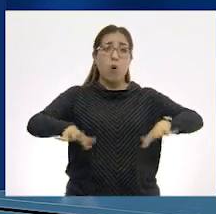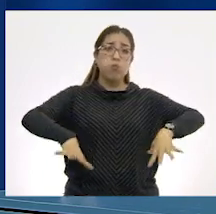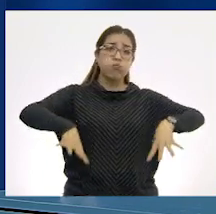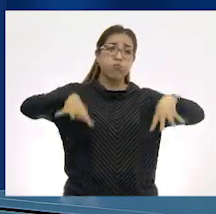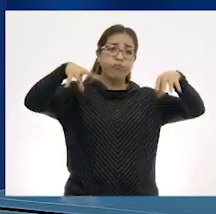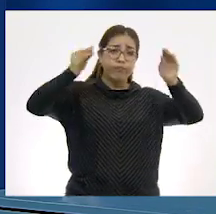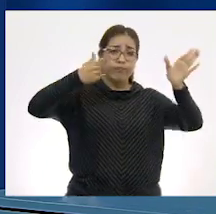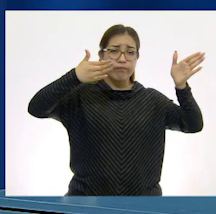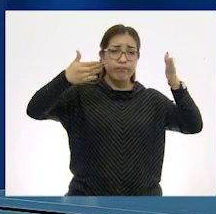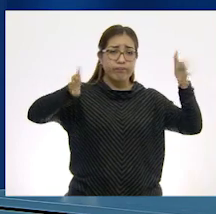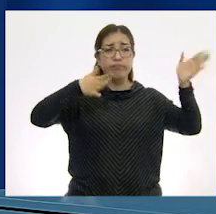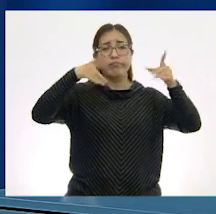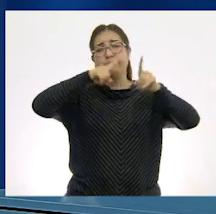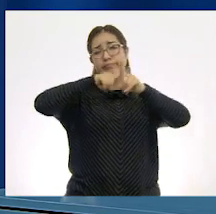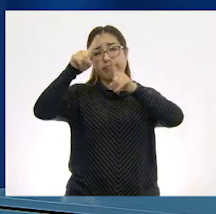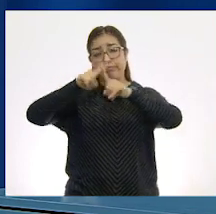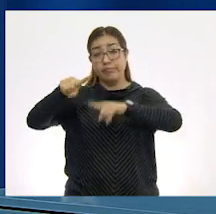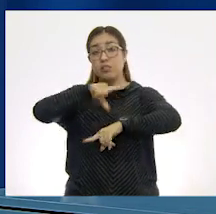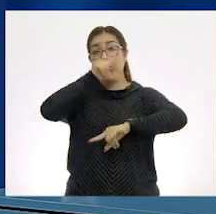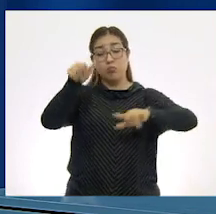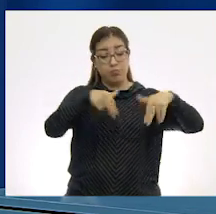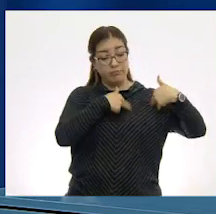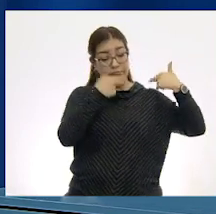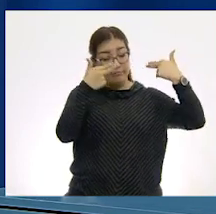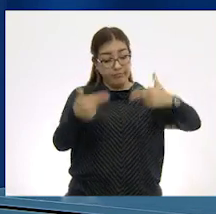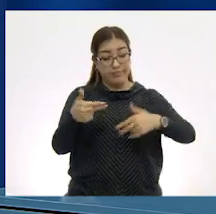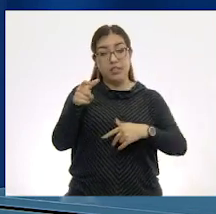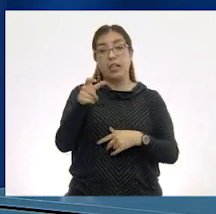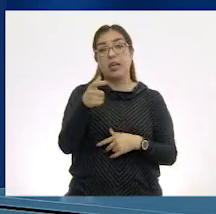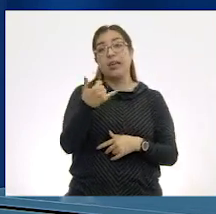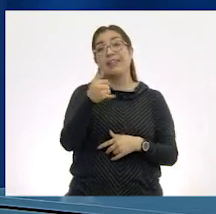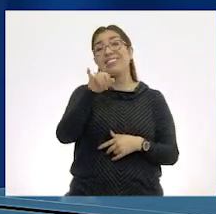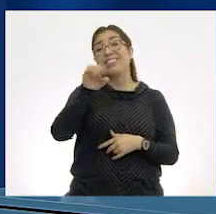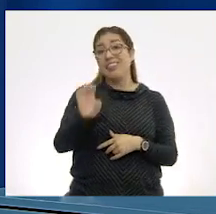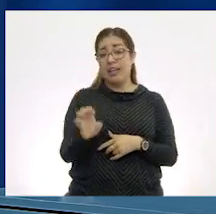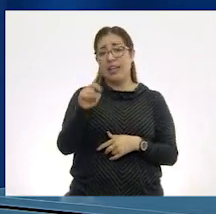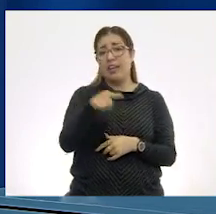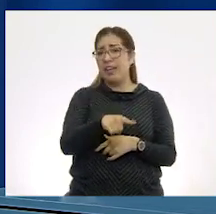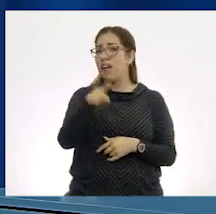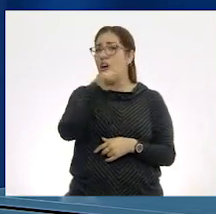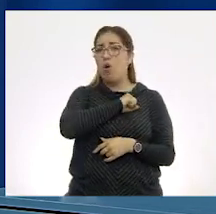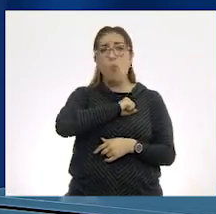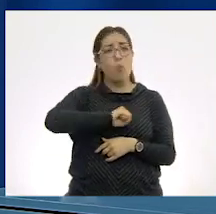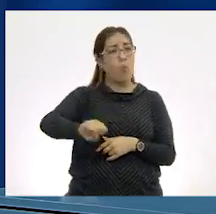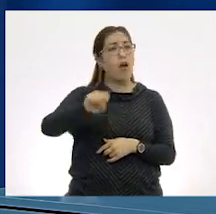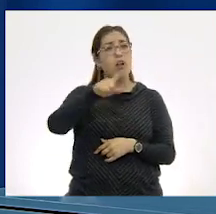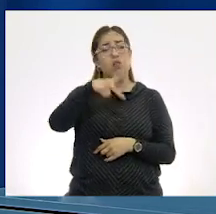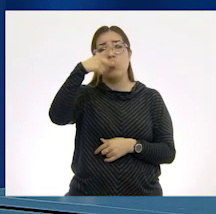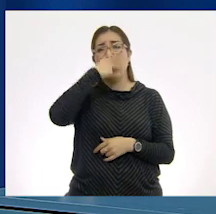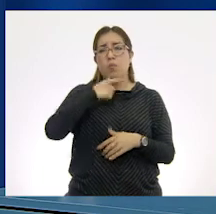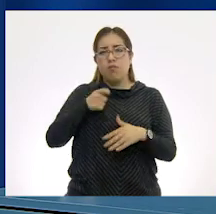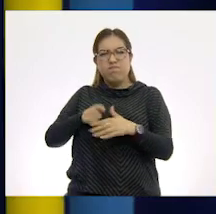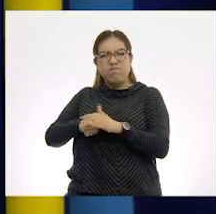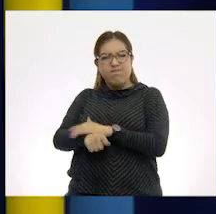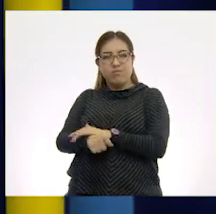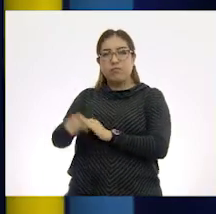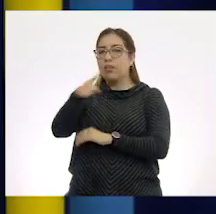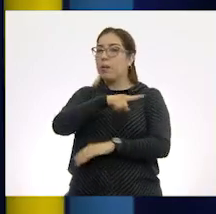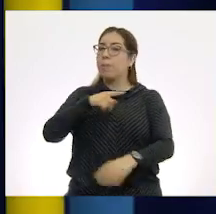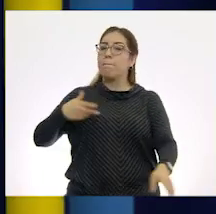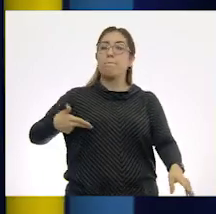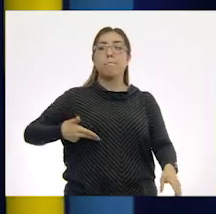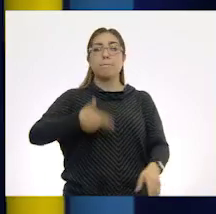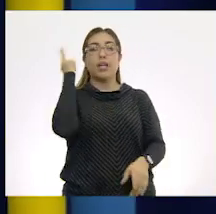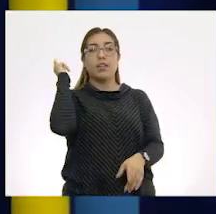el tiempo hasta que le tocó gobernar a Jie. Y por corrupto y mal gobernante, lo mataron.